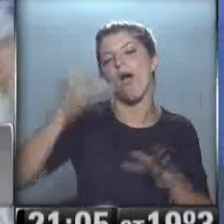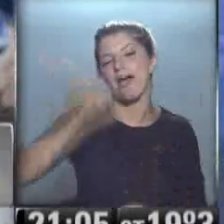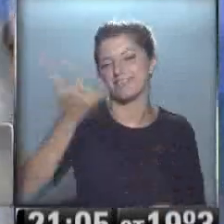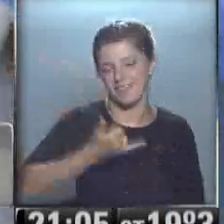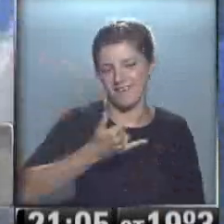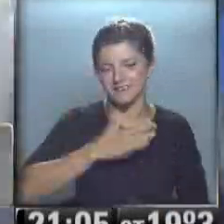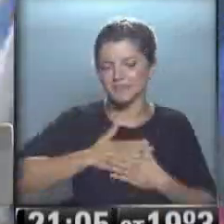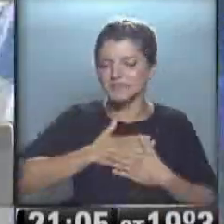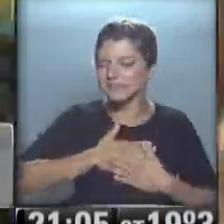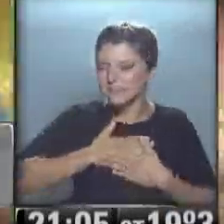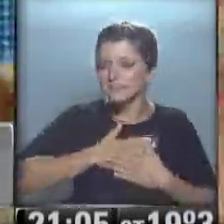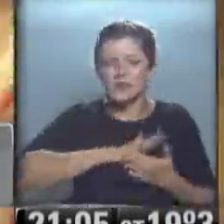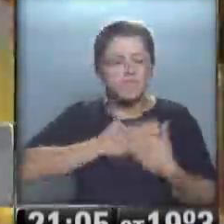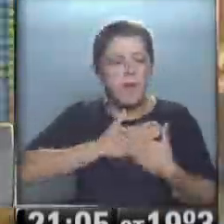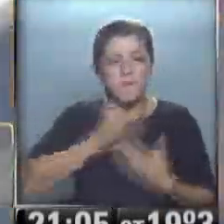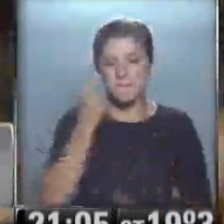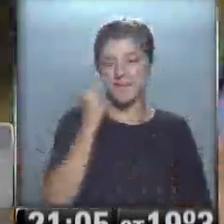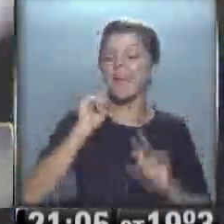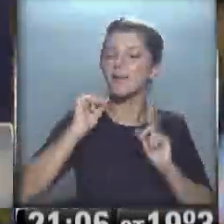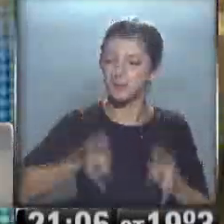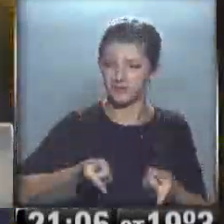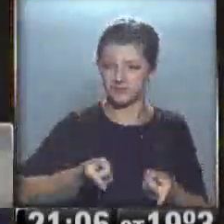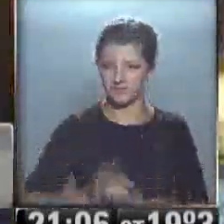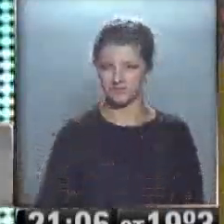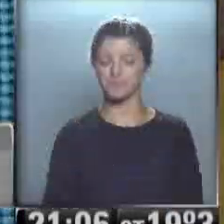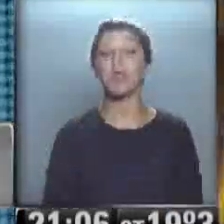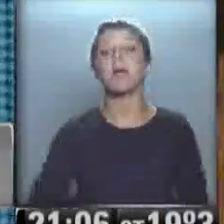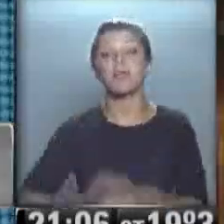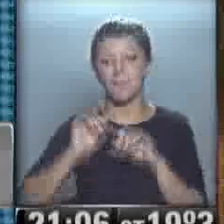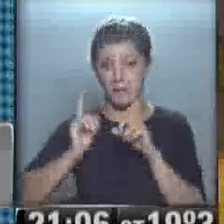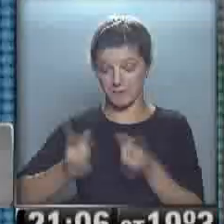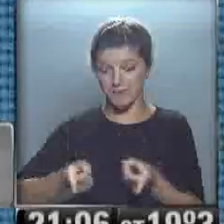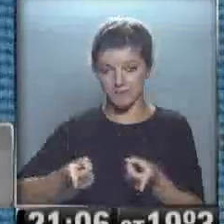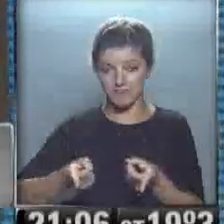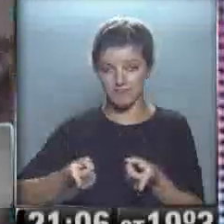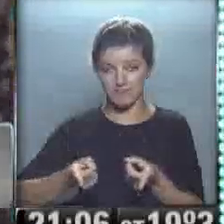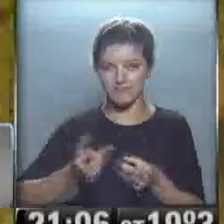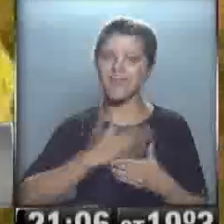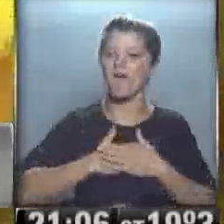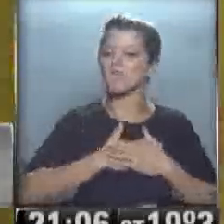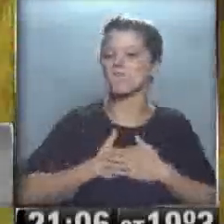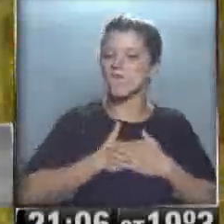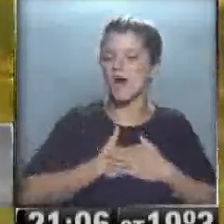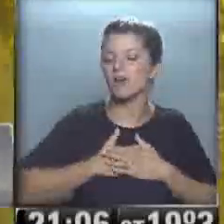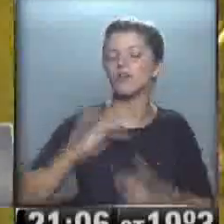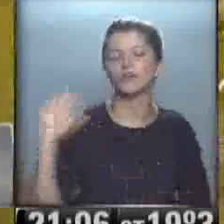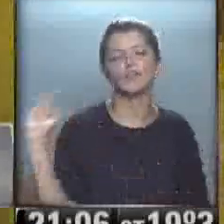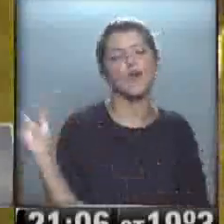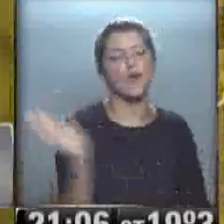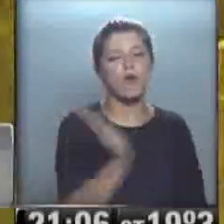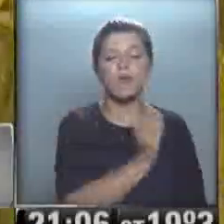alma, corazón y vida. Y por supuesto, la disfrutamos